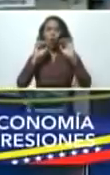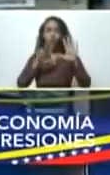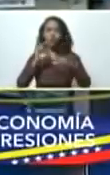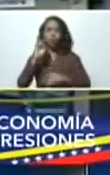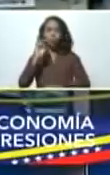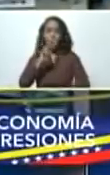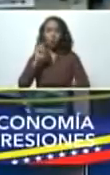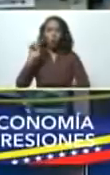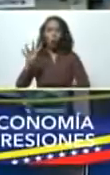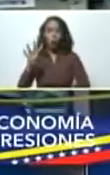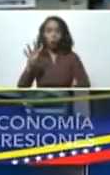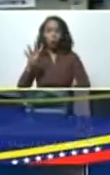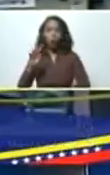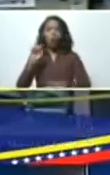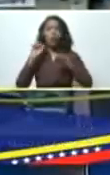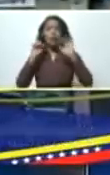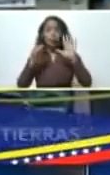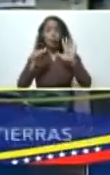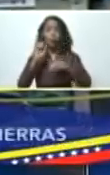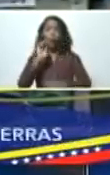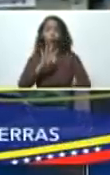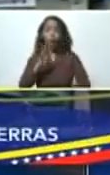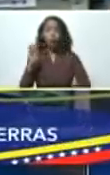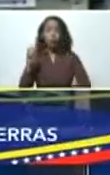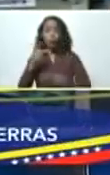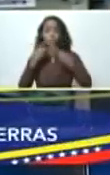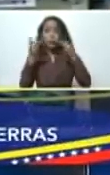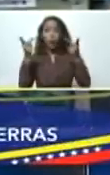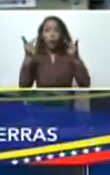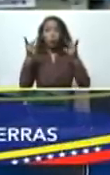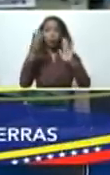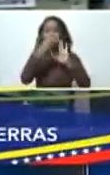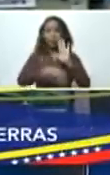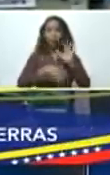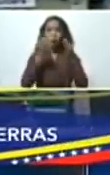3.824 y 6.400, publicado en la Gaceta,